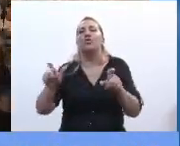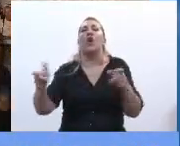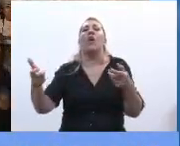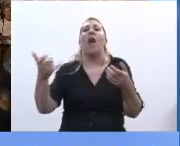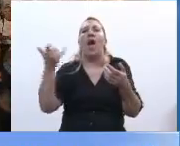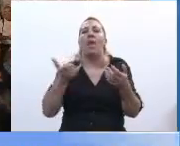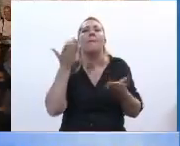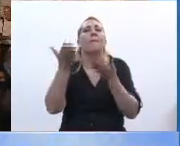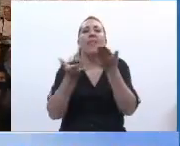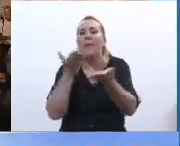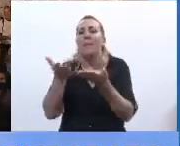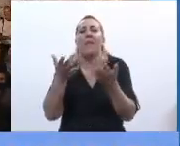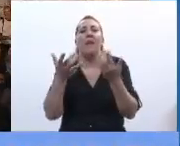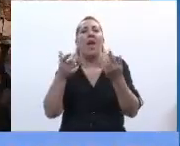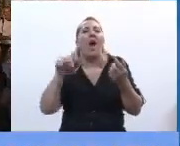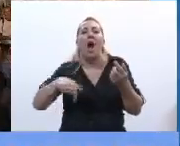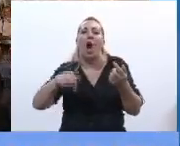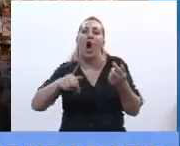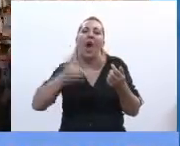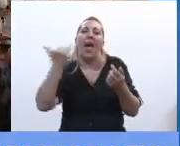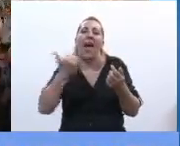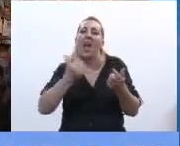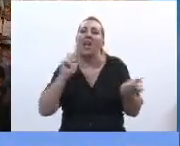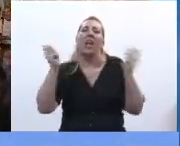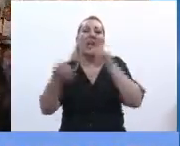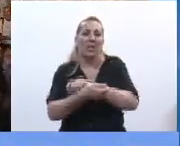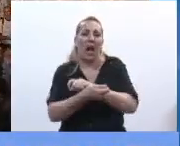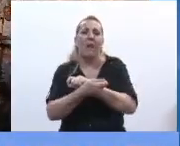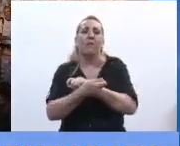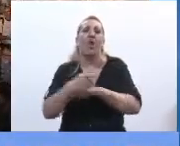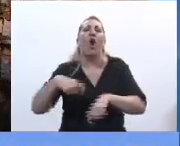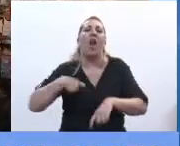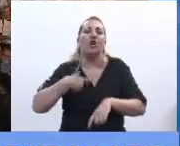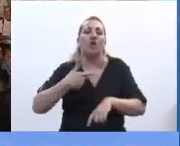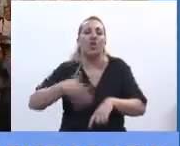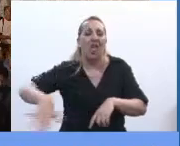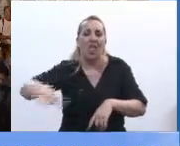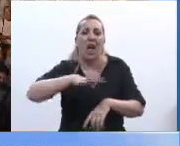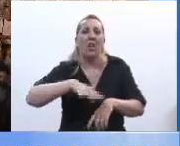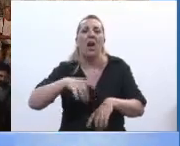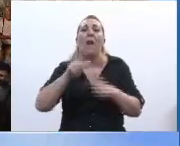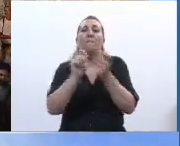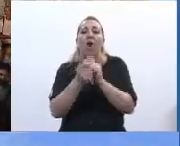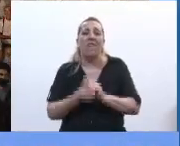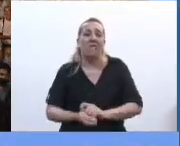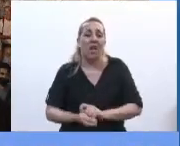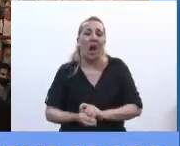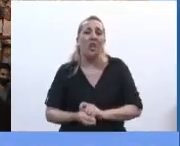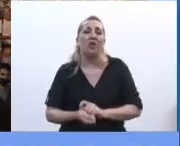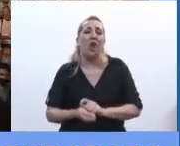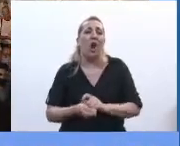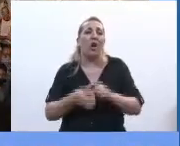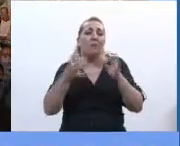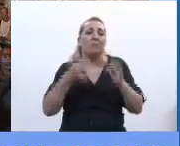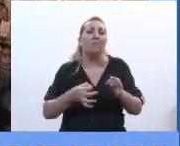y a todo un cambio que se está dando en nuestra sociedad y con las modificaciones ya sea en el veto